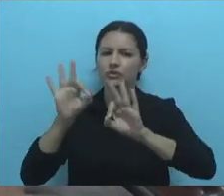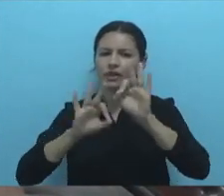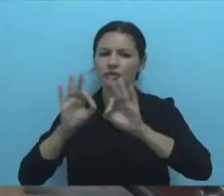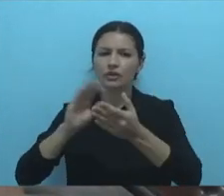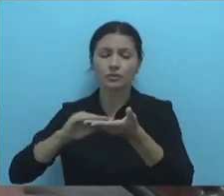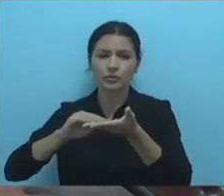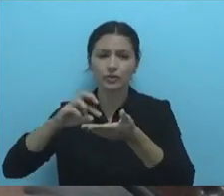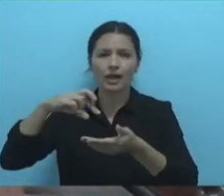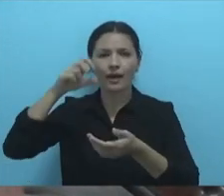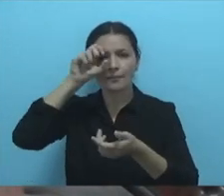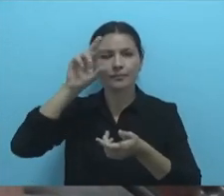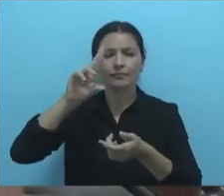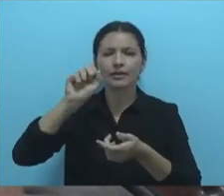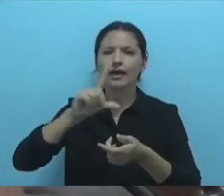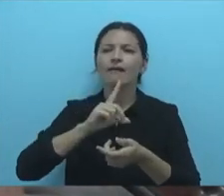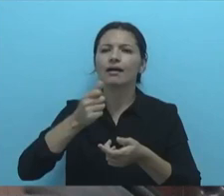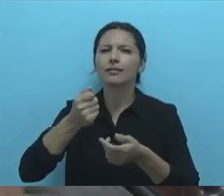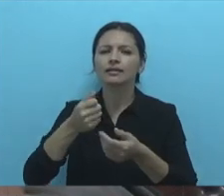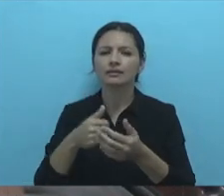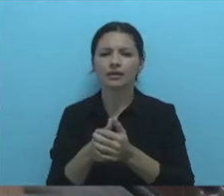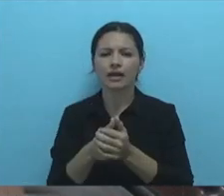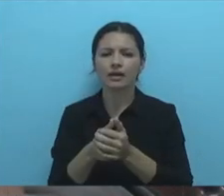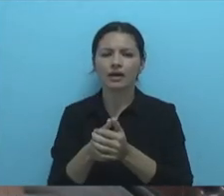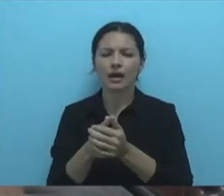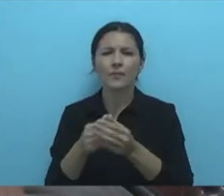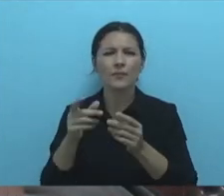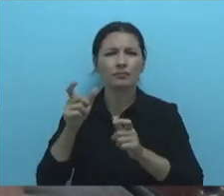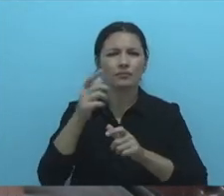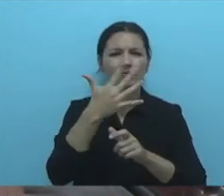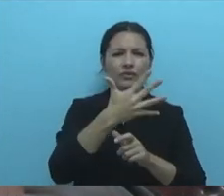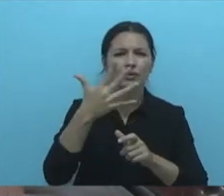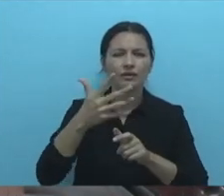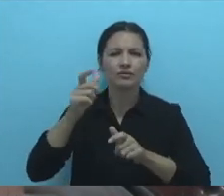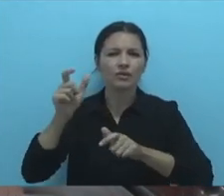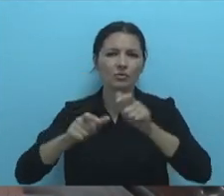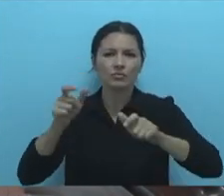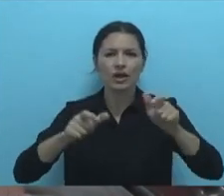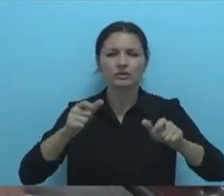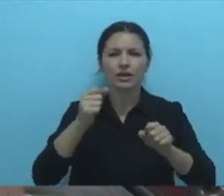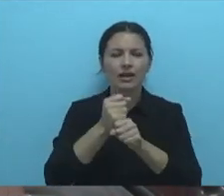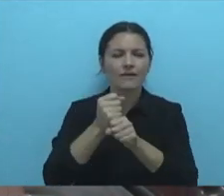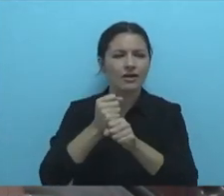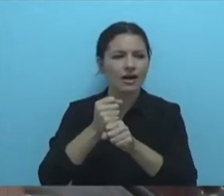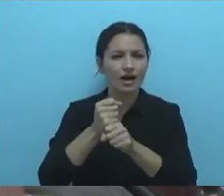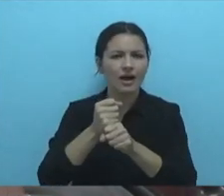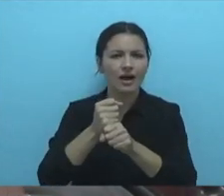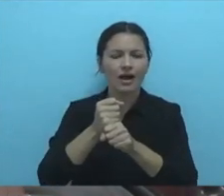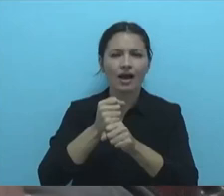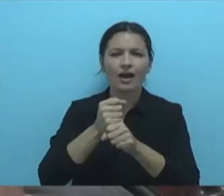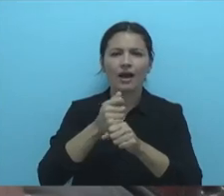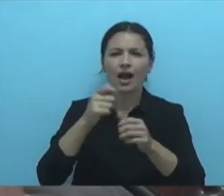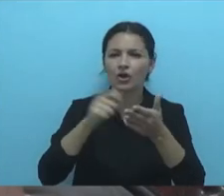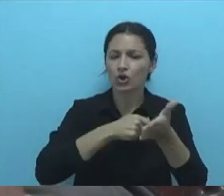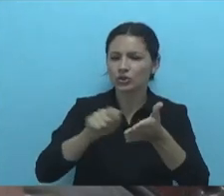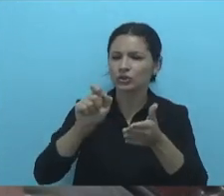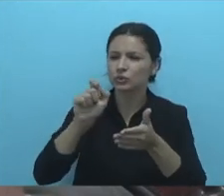recién la diputada Peralta con respecto a las 55 trabajadoras que fueron que no se les renueba el contrato en el marco de la capacitación de la ley Micaela Así que